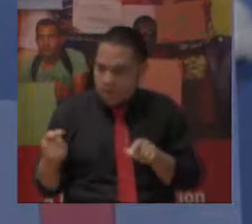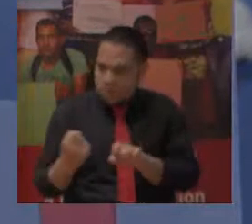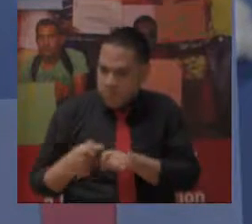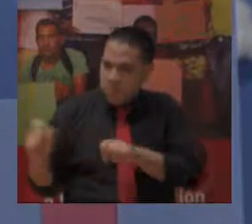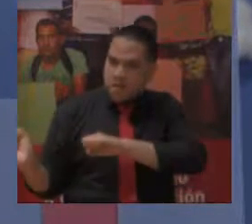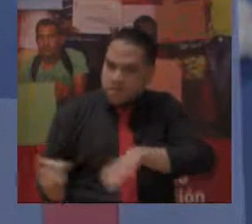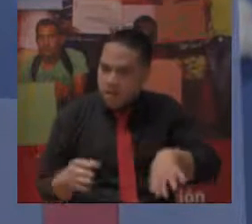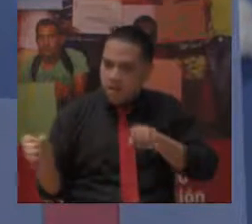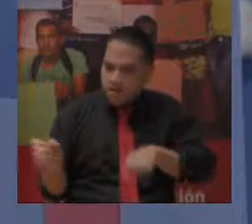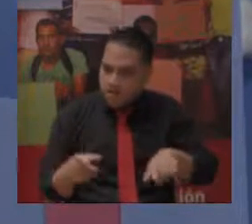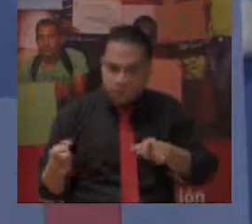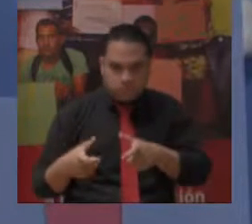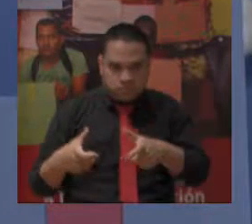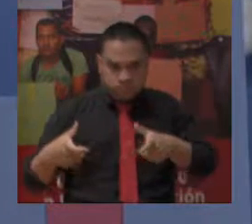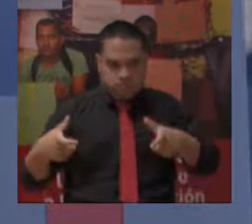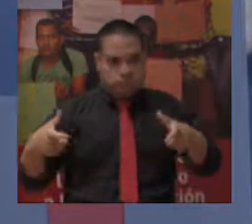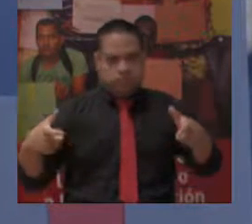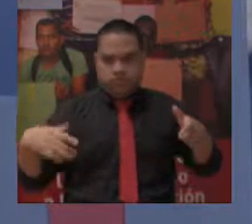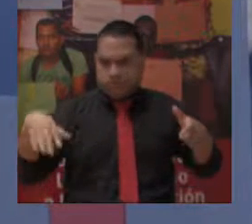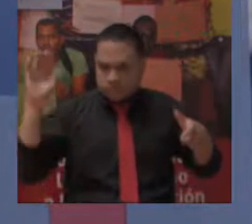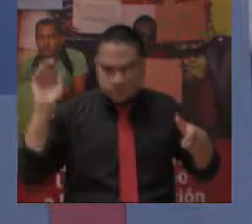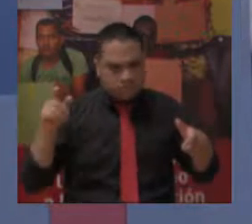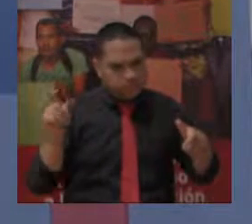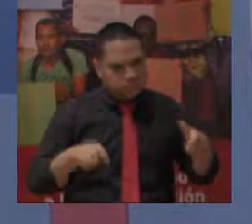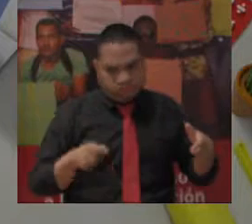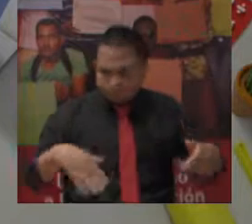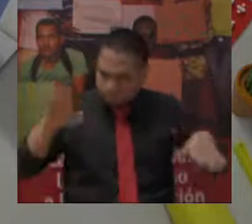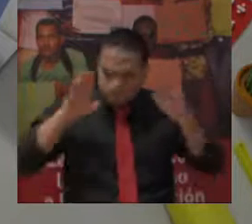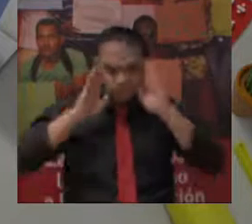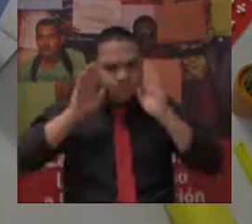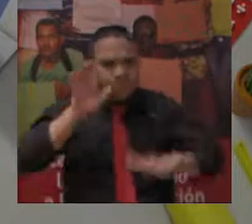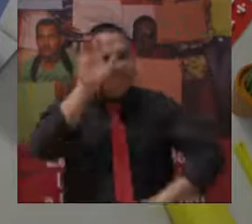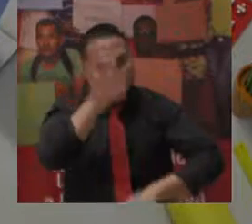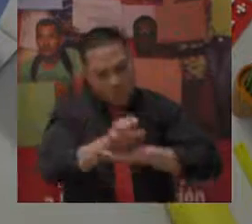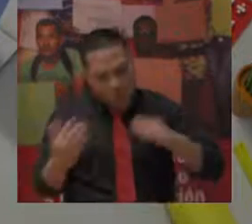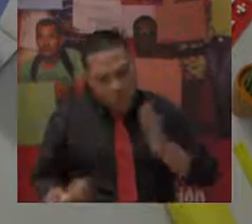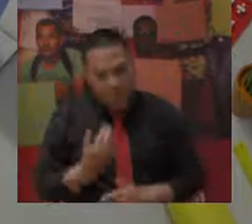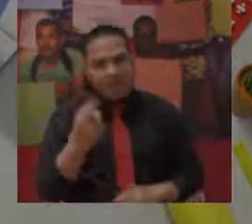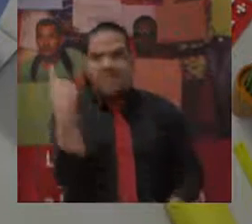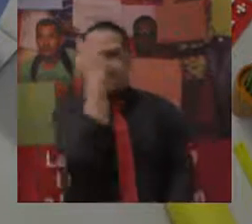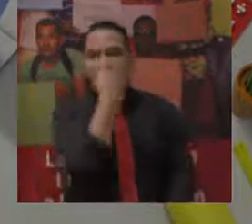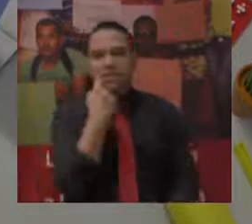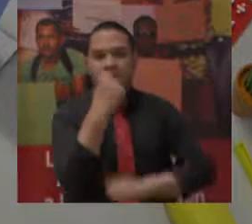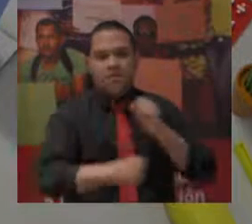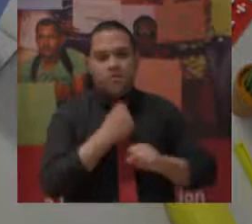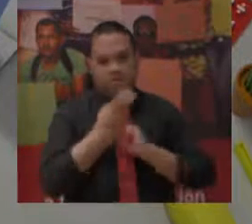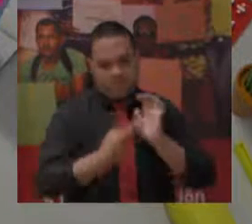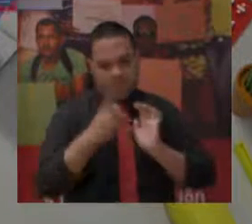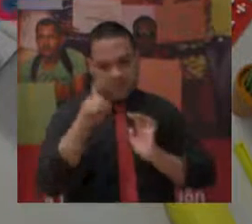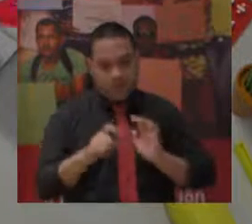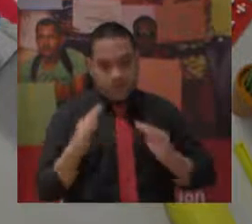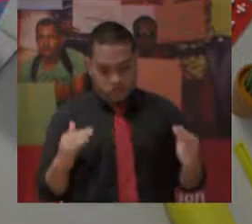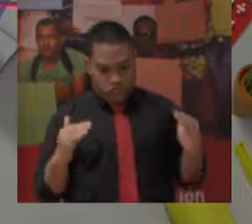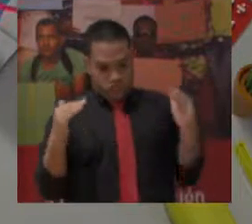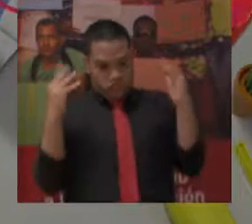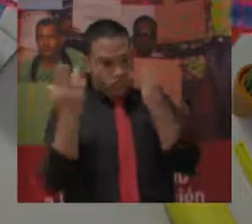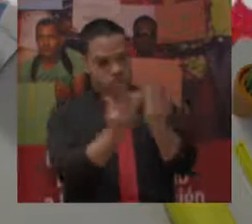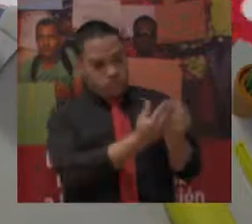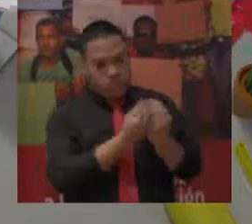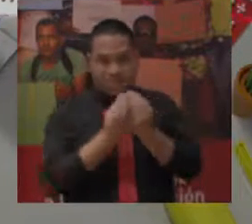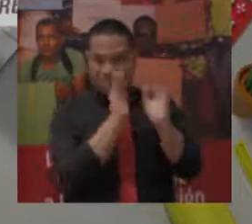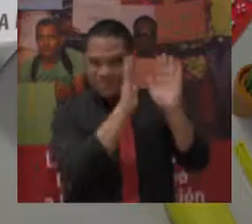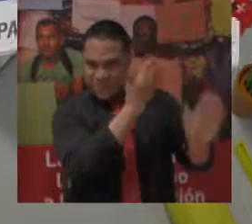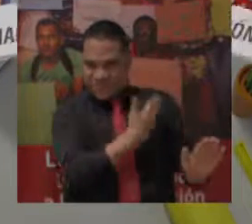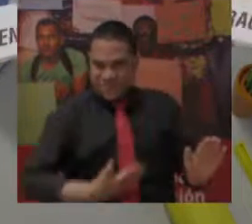necesario contar con una entidad más sólida. Así es como en septiembre de 2006 se crea la Alta Consejería Presidencial para la